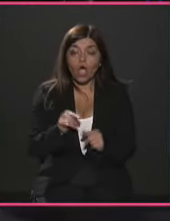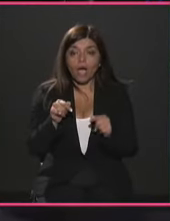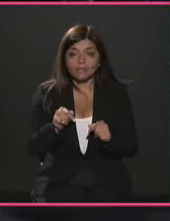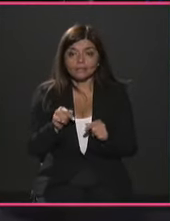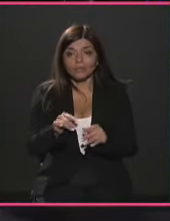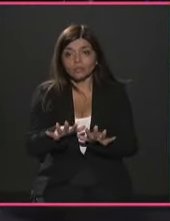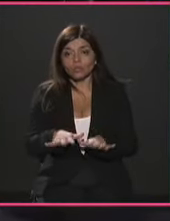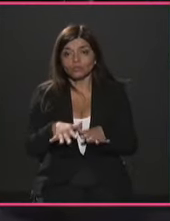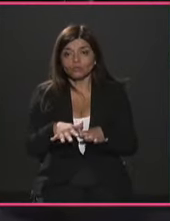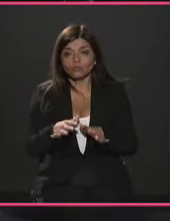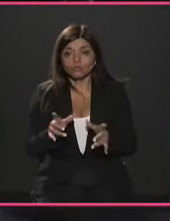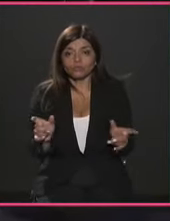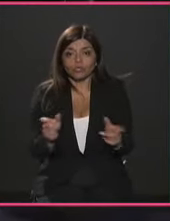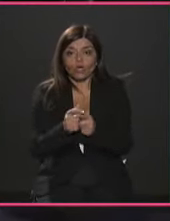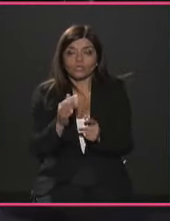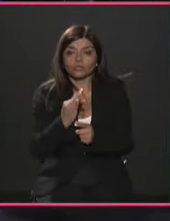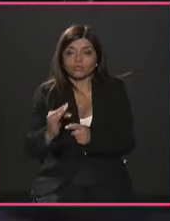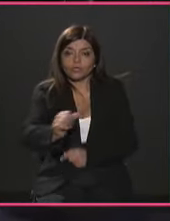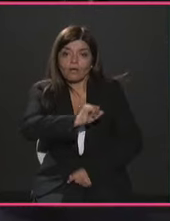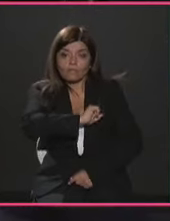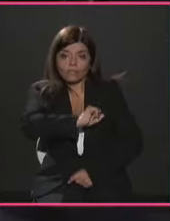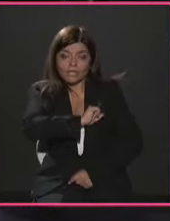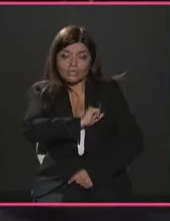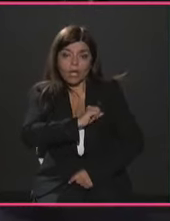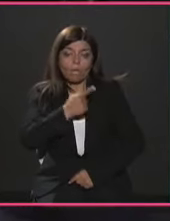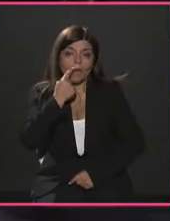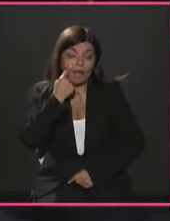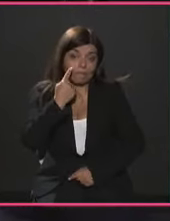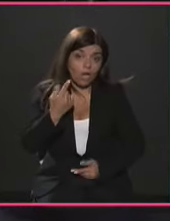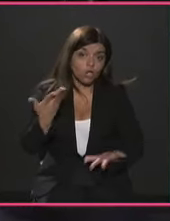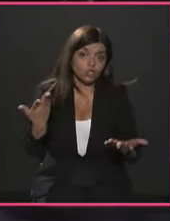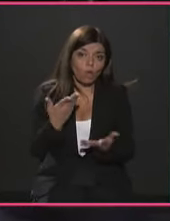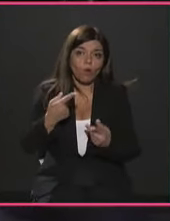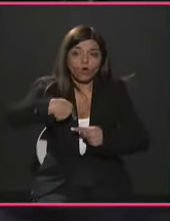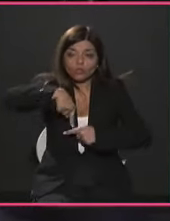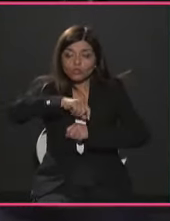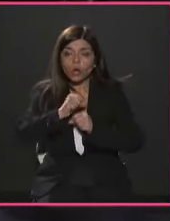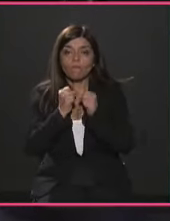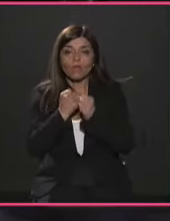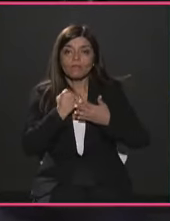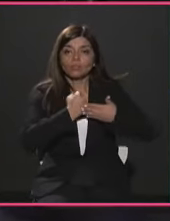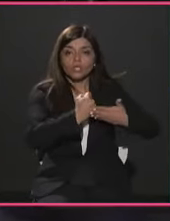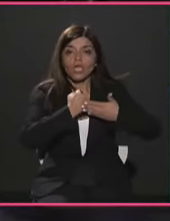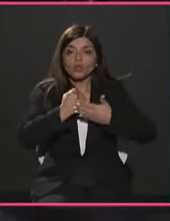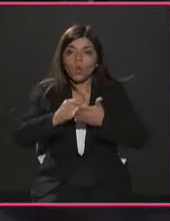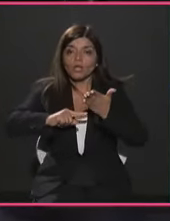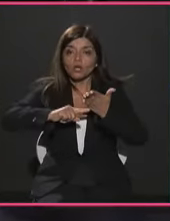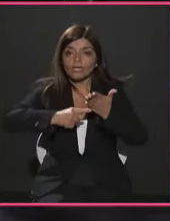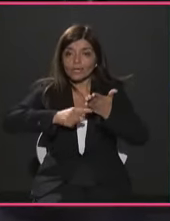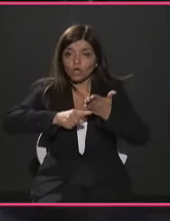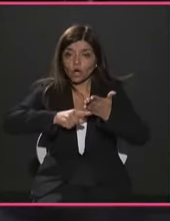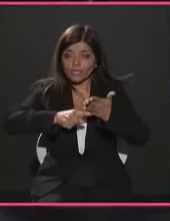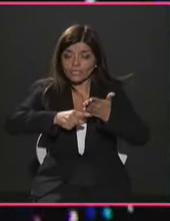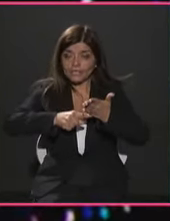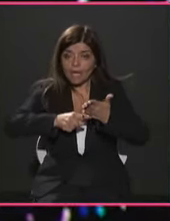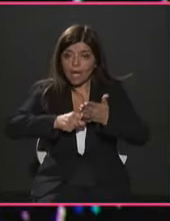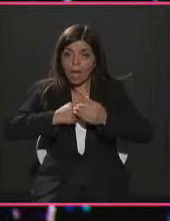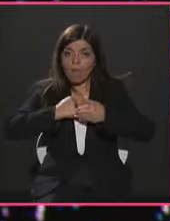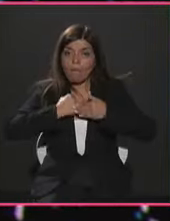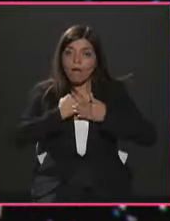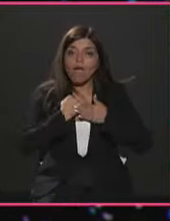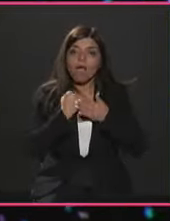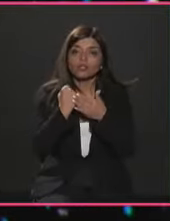el congreso de futuro Santiago para discutir Cómo podemos ayudar con estas tecnologías para